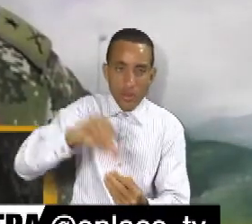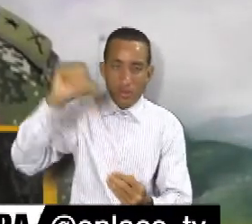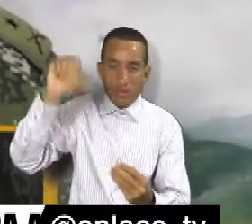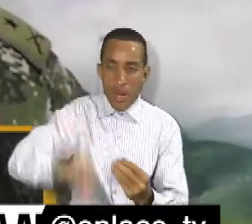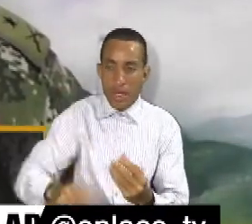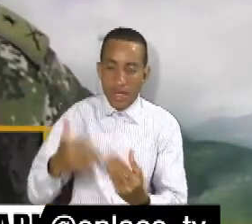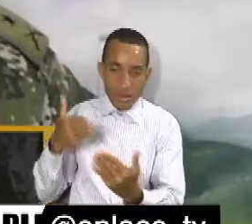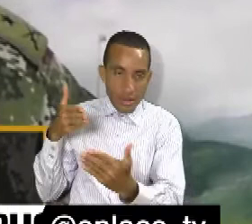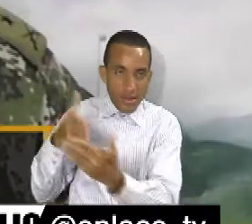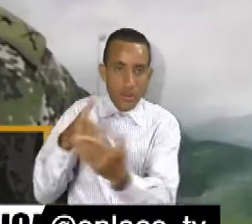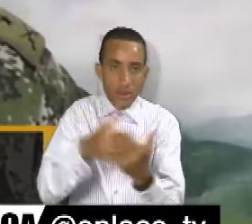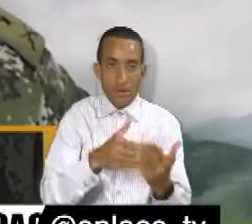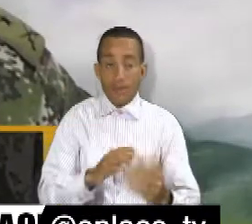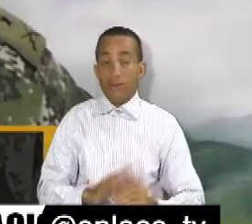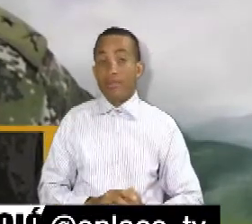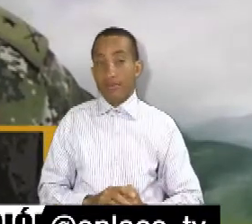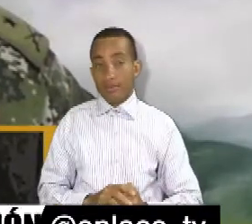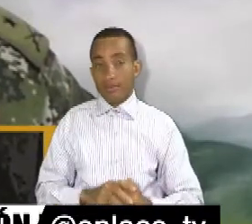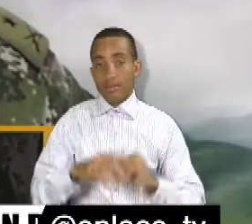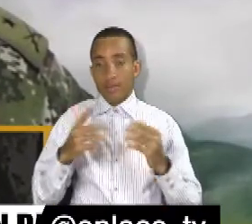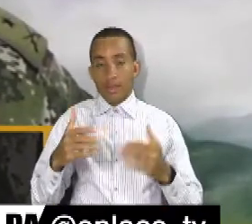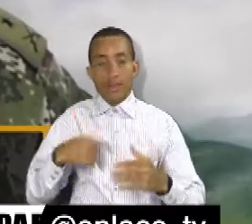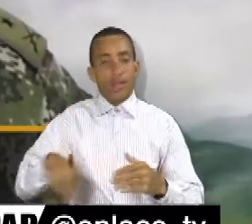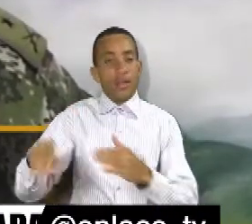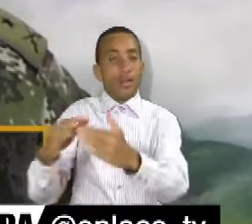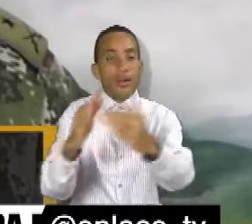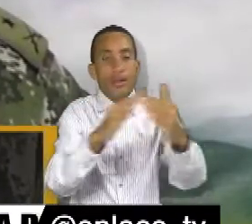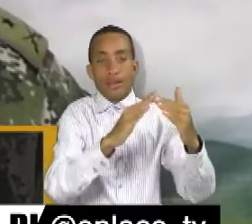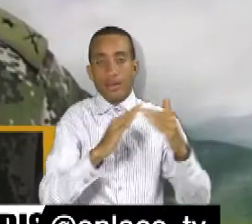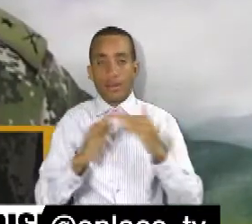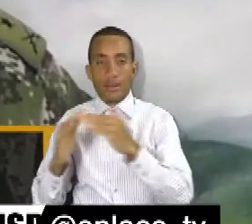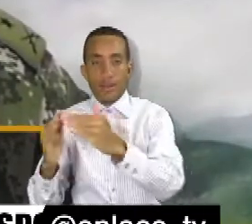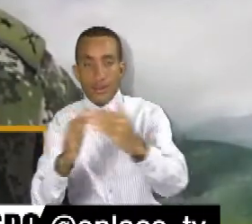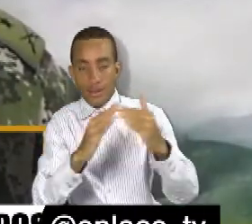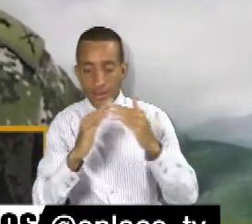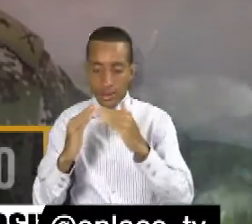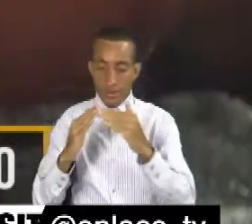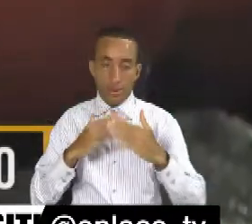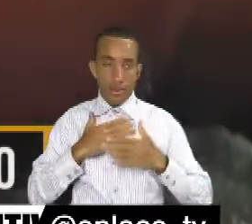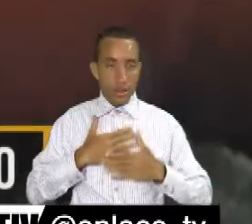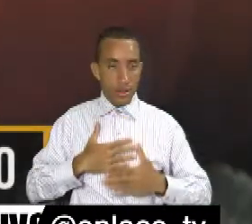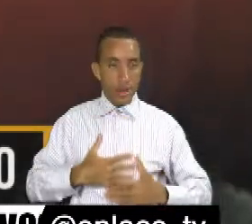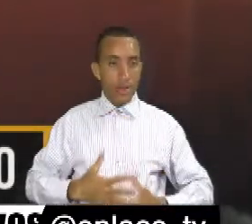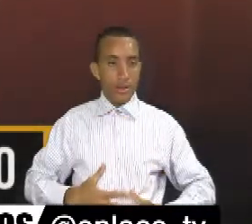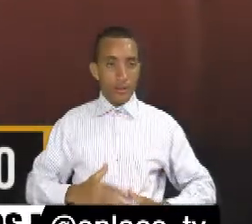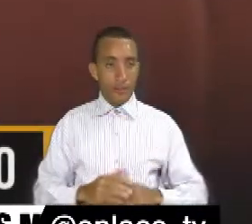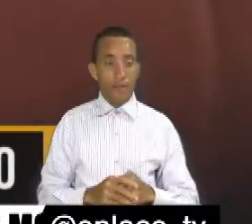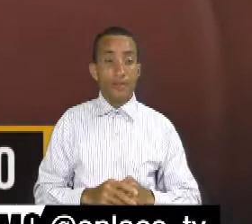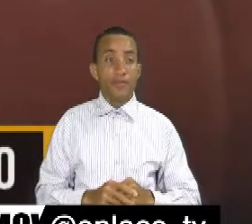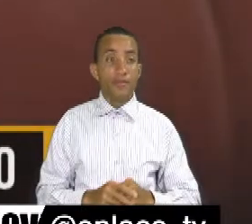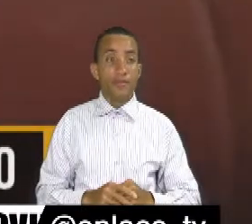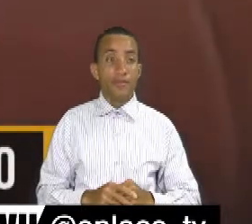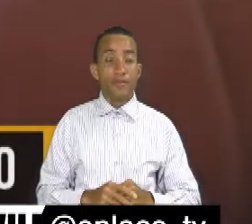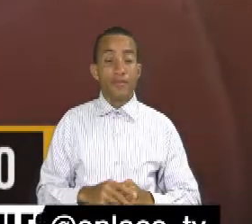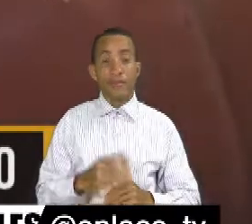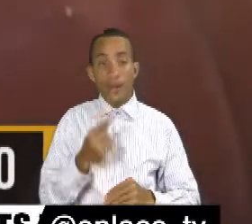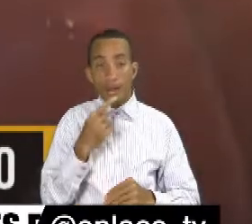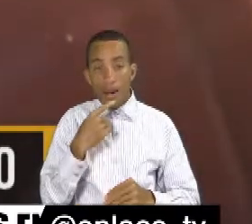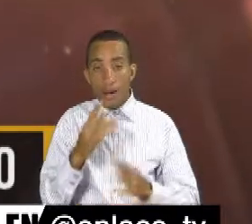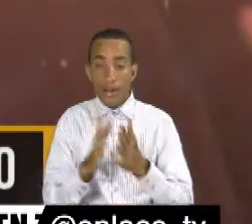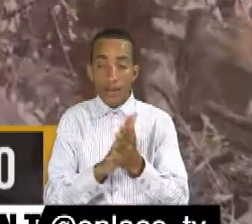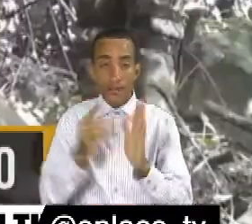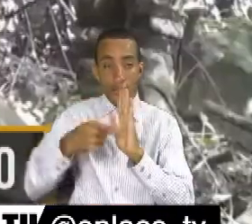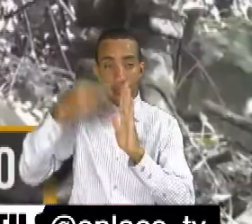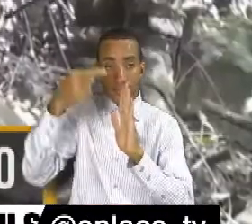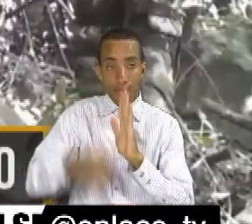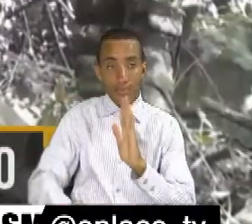armados organizados para garantizar la tranquilidad de los habitantes de la jurisdicción. De acuerdo a lo mencionado por las autoridades, el laboratorio para